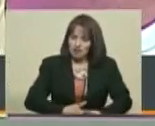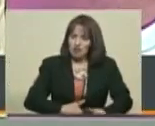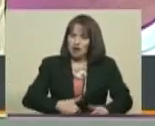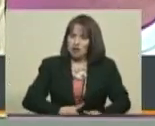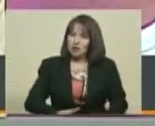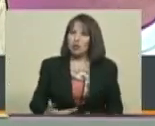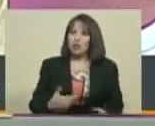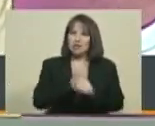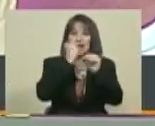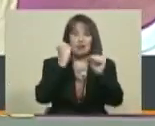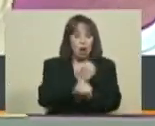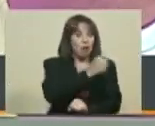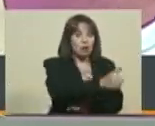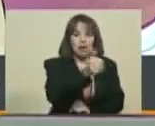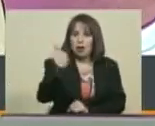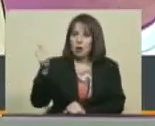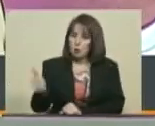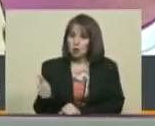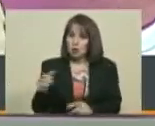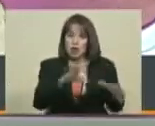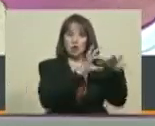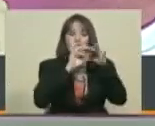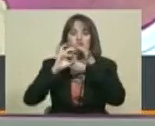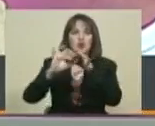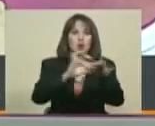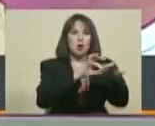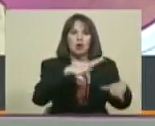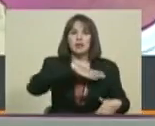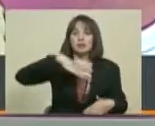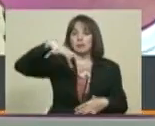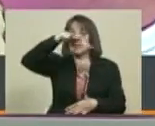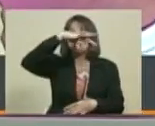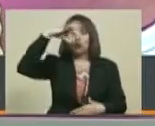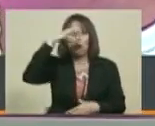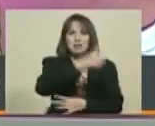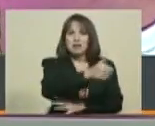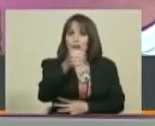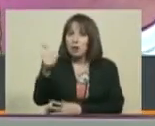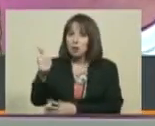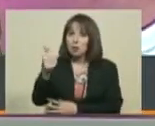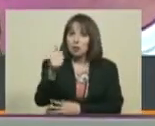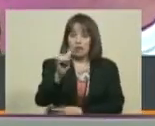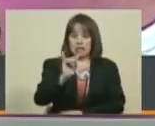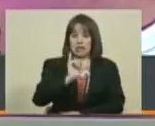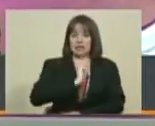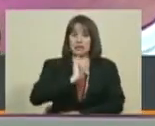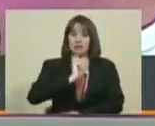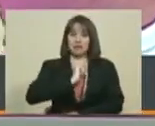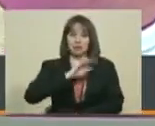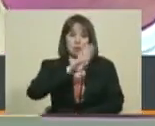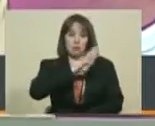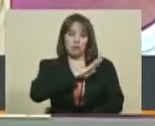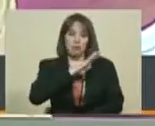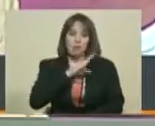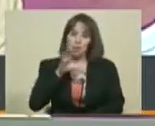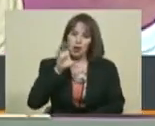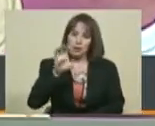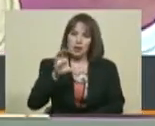trabajo, de la unión espiritual, de la identificación con la gran causa de la